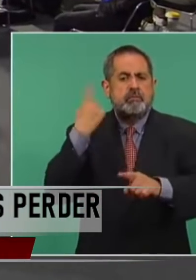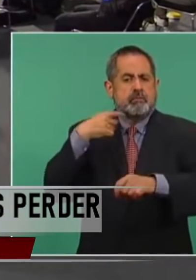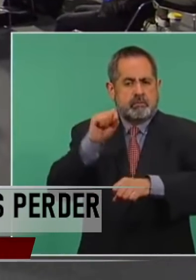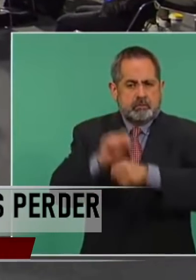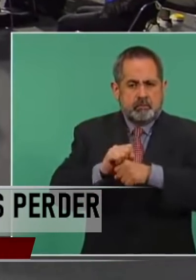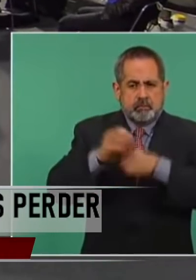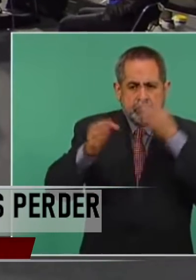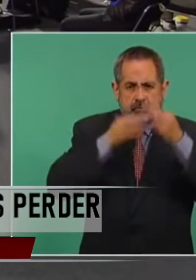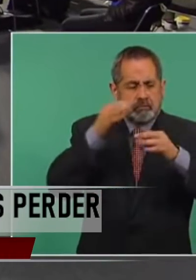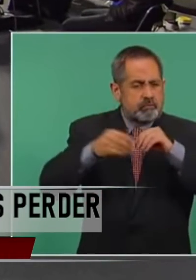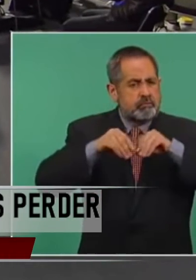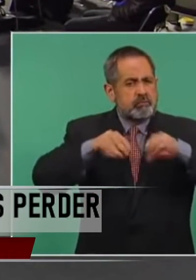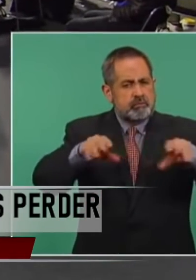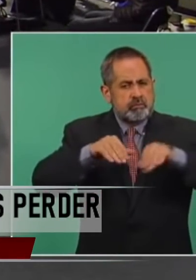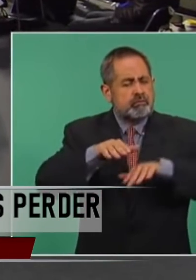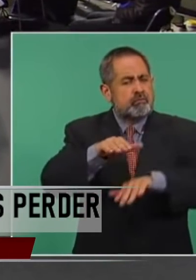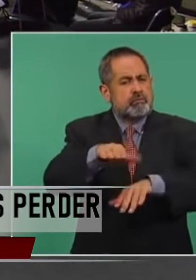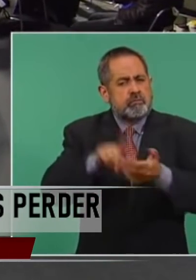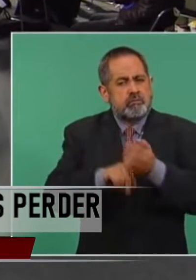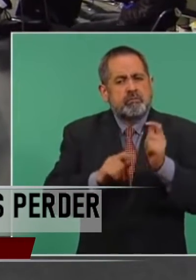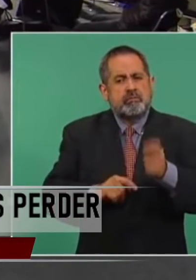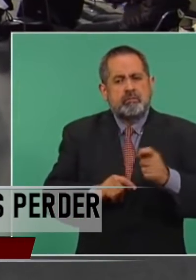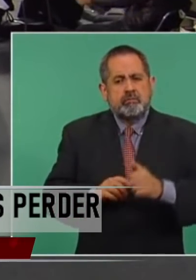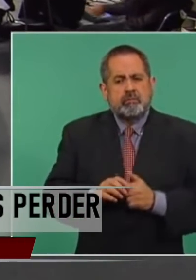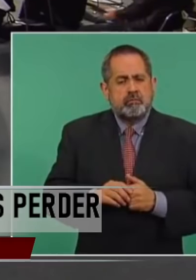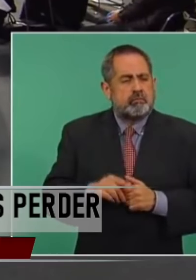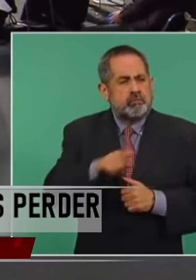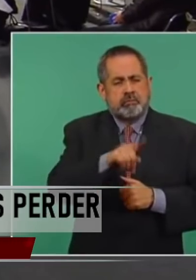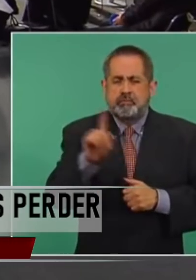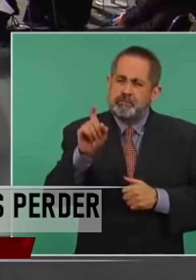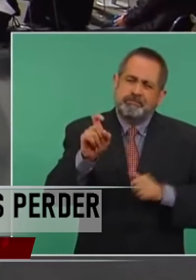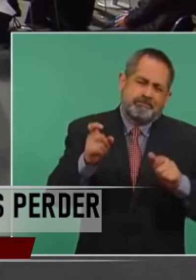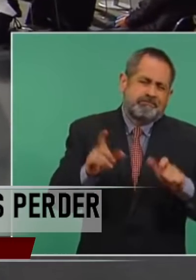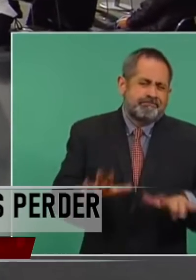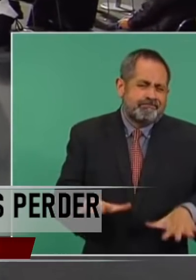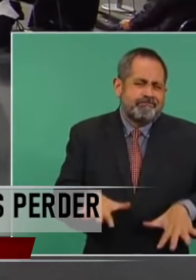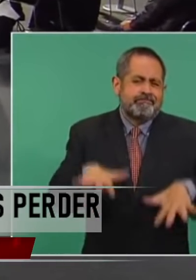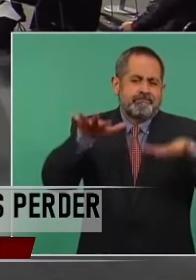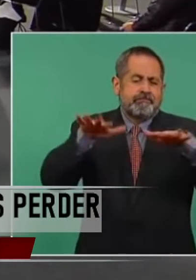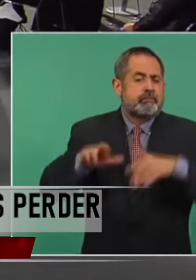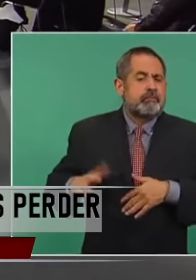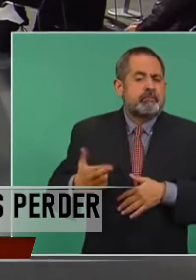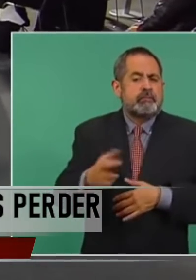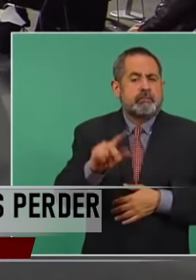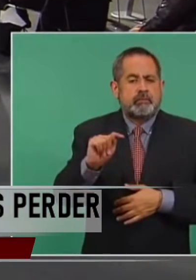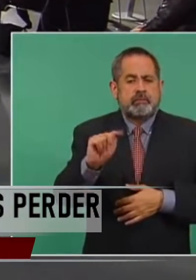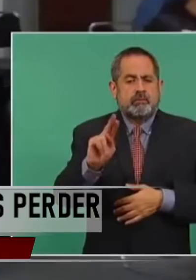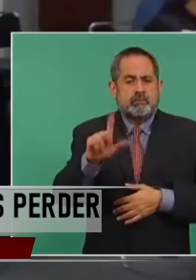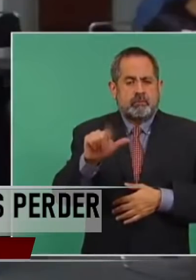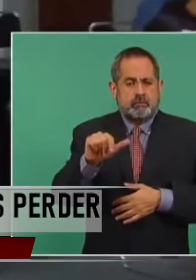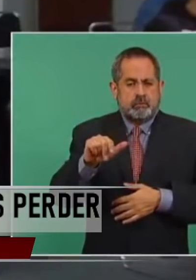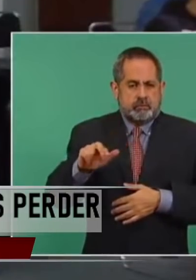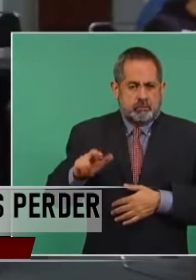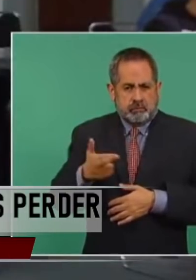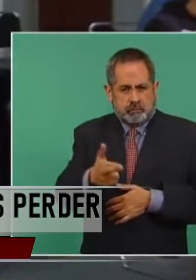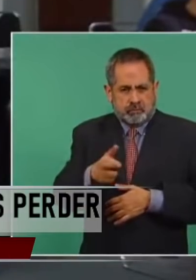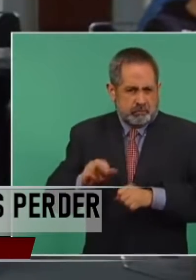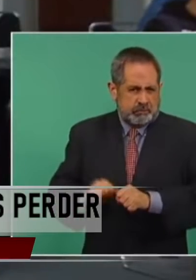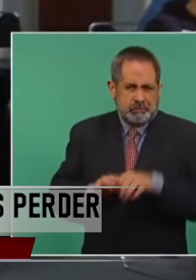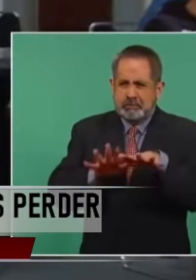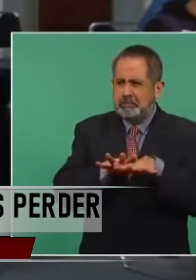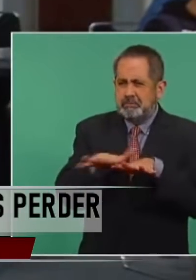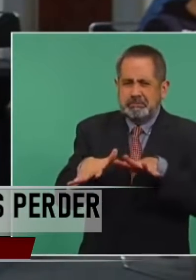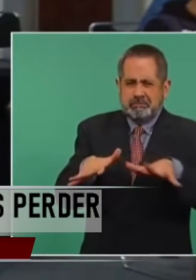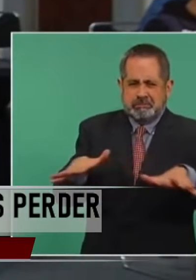una investigación acerca de la inundación del río Tula el desbordamiento del río Tula